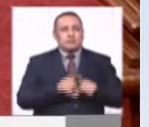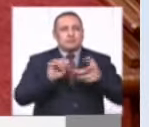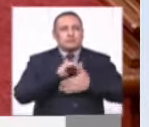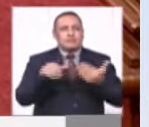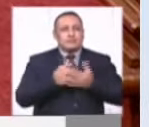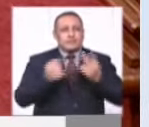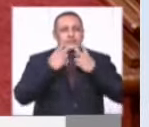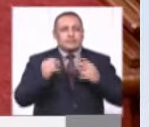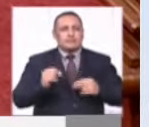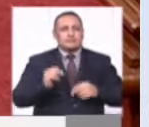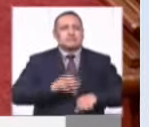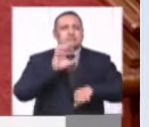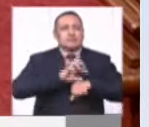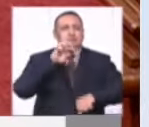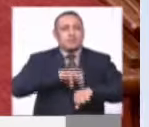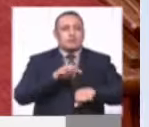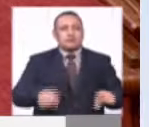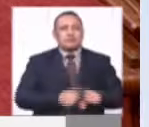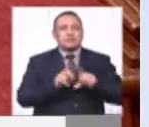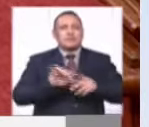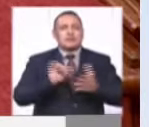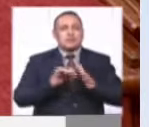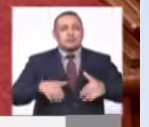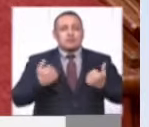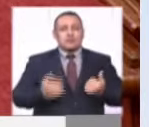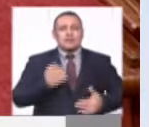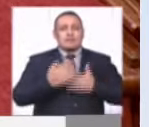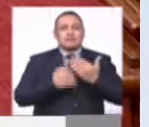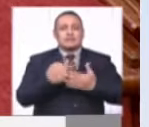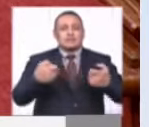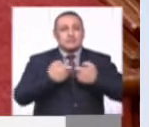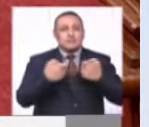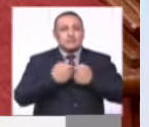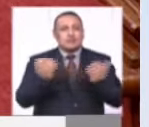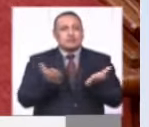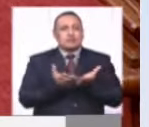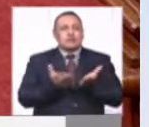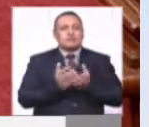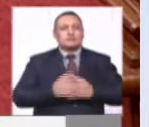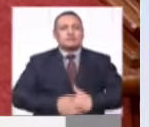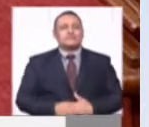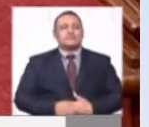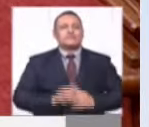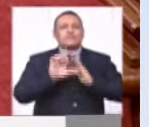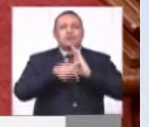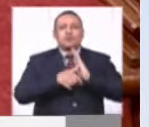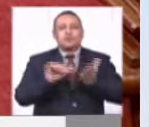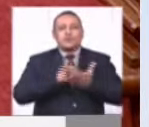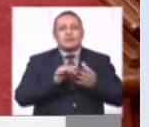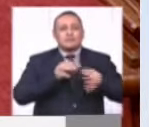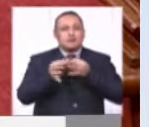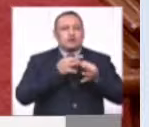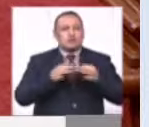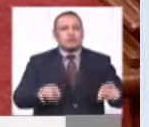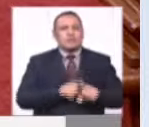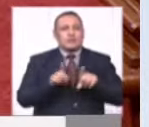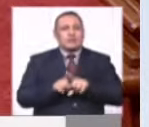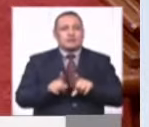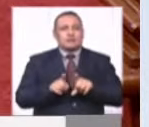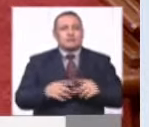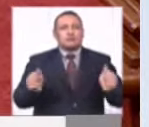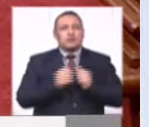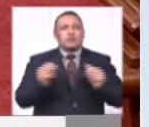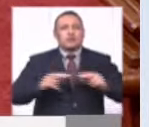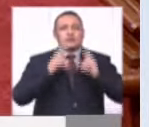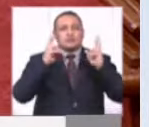Cerro de Pasco, donde vamos a poder llevar Internet a las escuelas. Luego se mencionó también